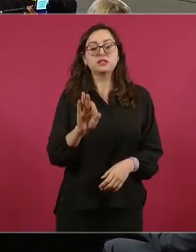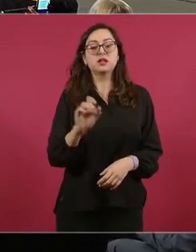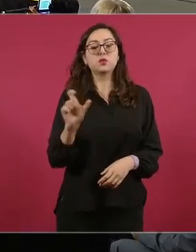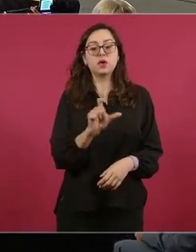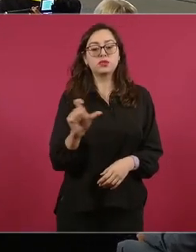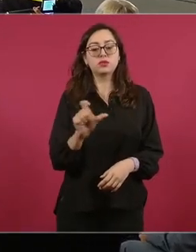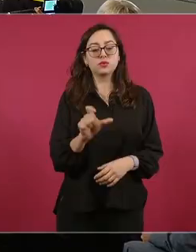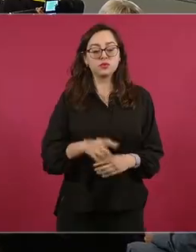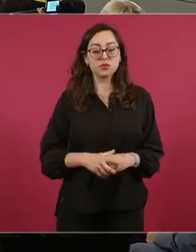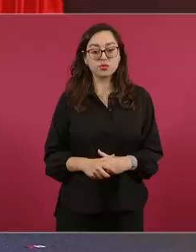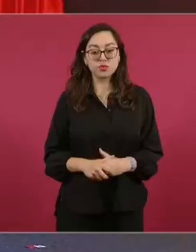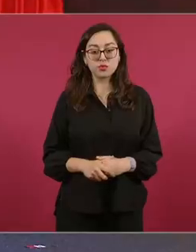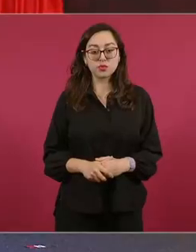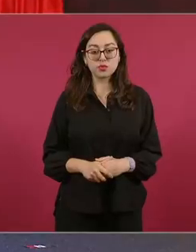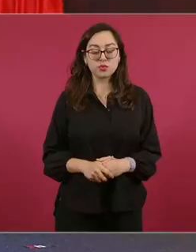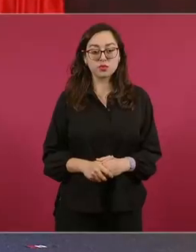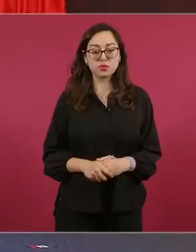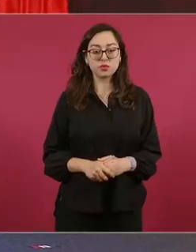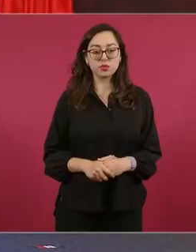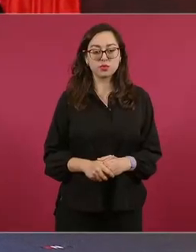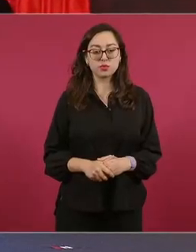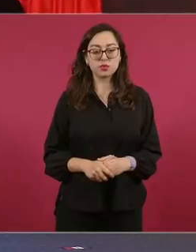octubre de